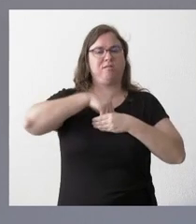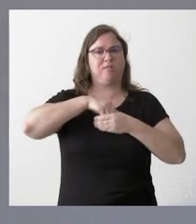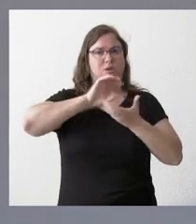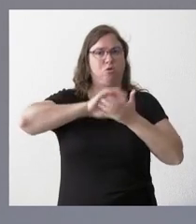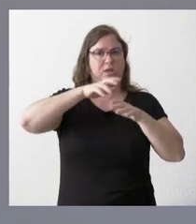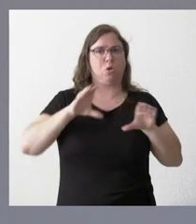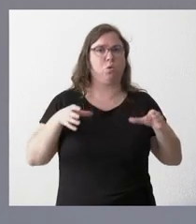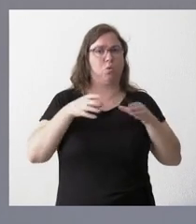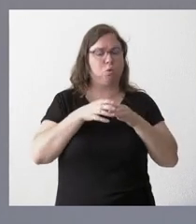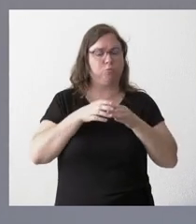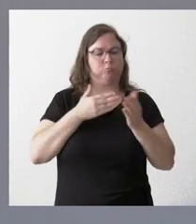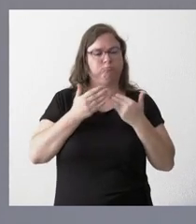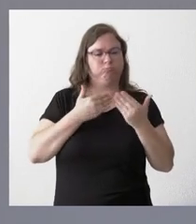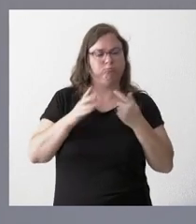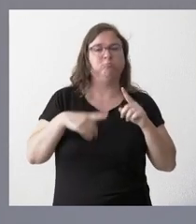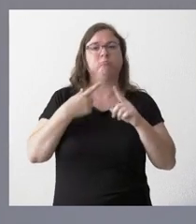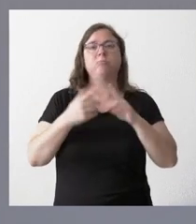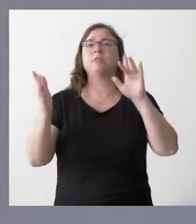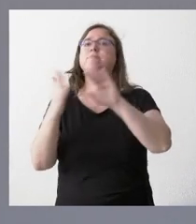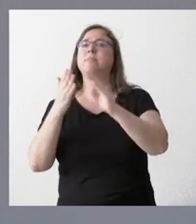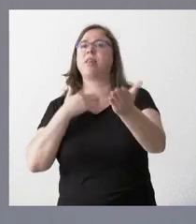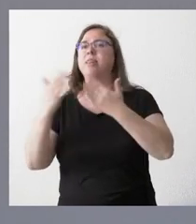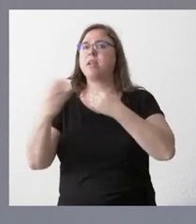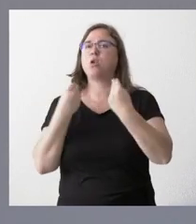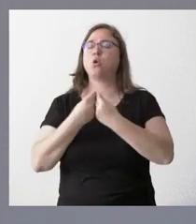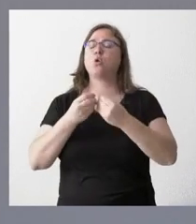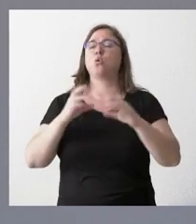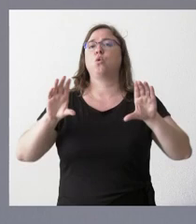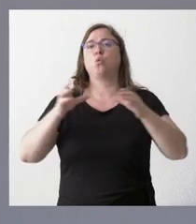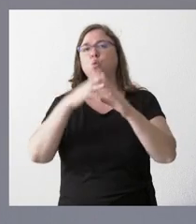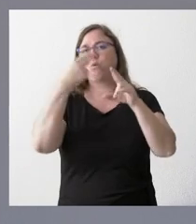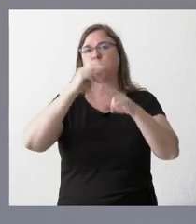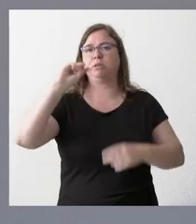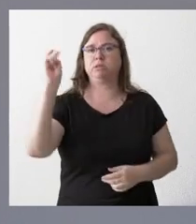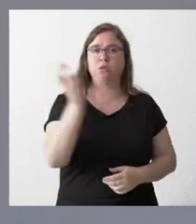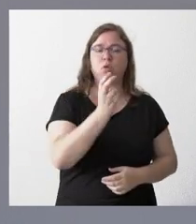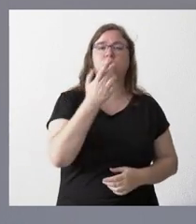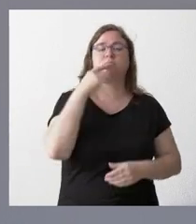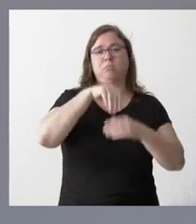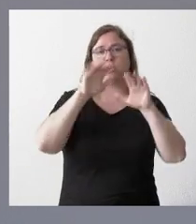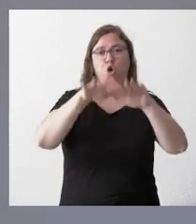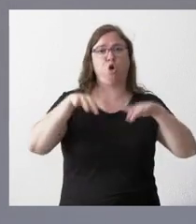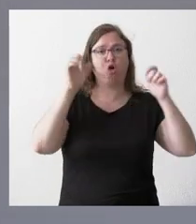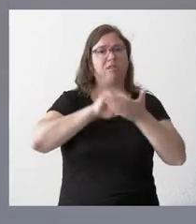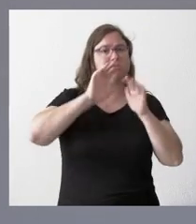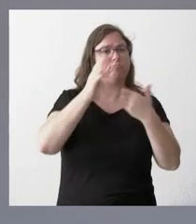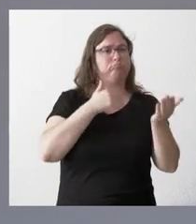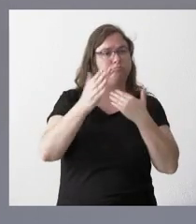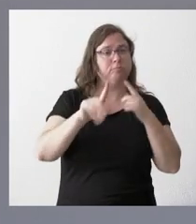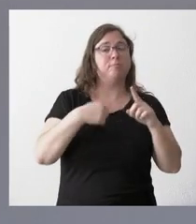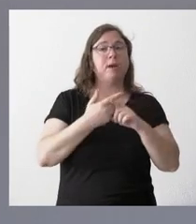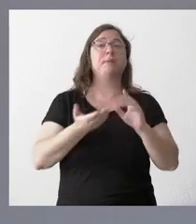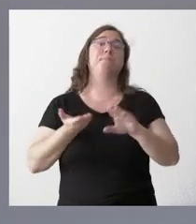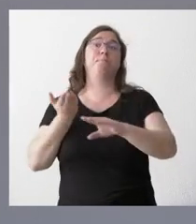también en relación con el diálogo con los grupos parlamentarios, con las formaciones políticas representadas en las Cortes. Se presentó una